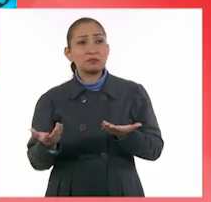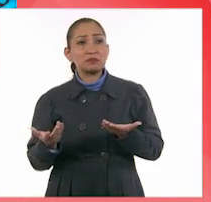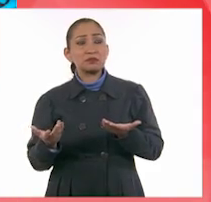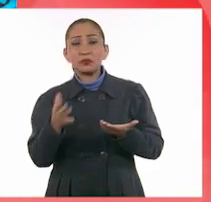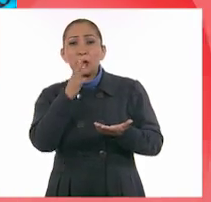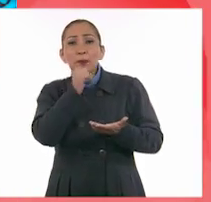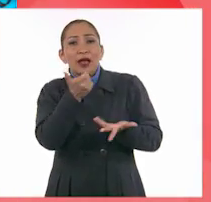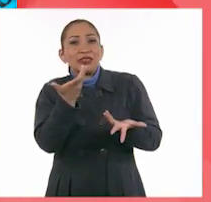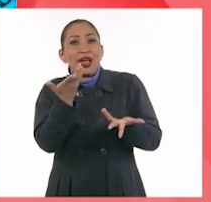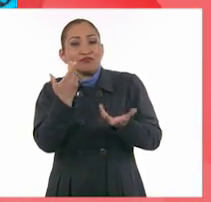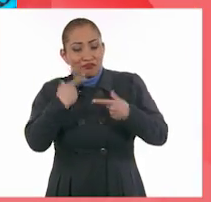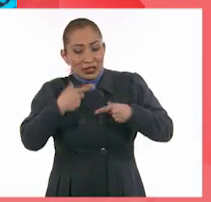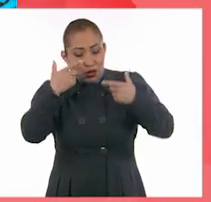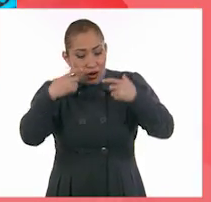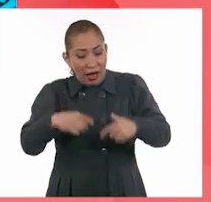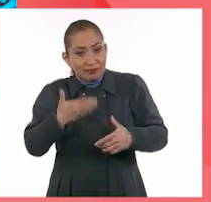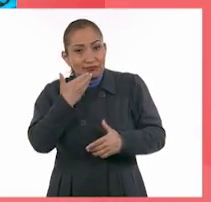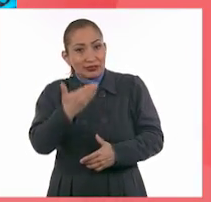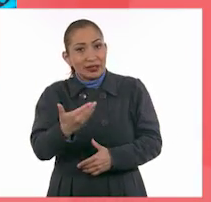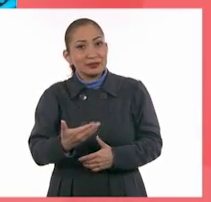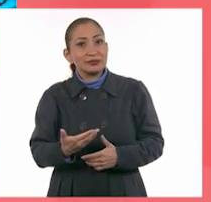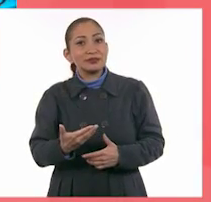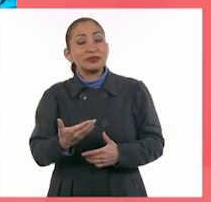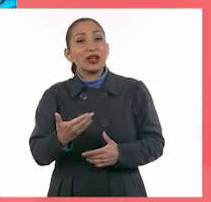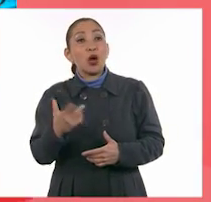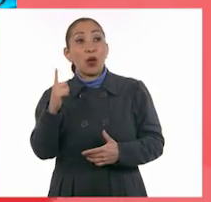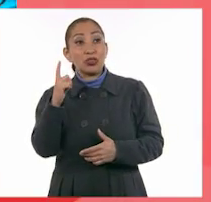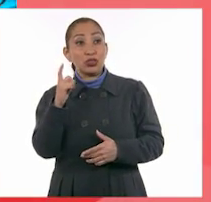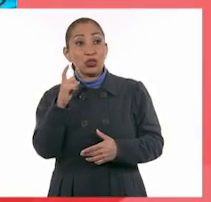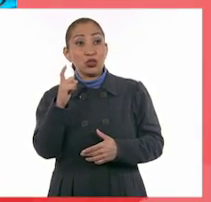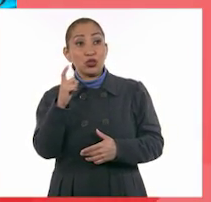no puede ser una persona. Y cuando